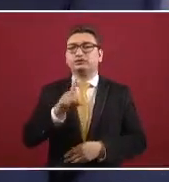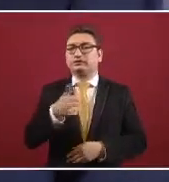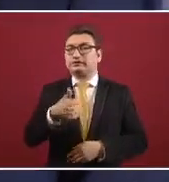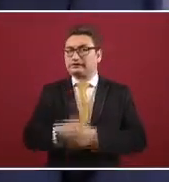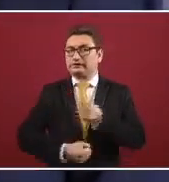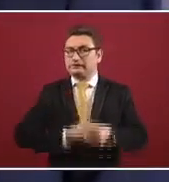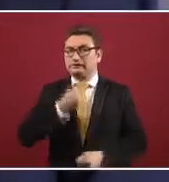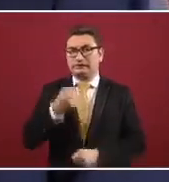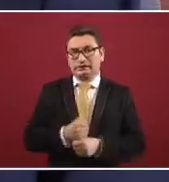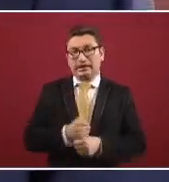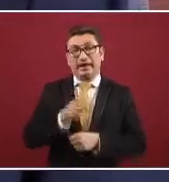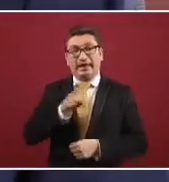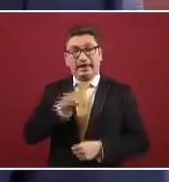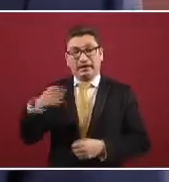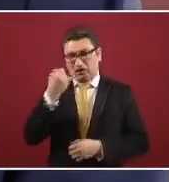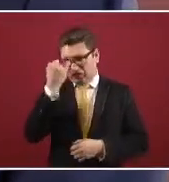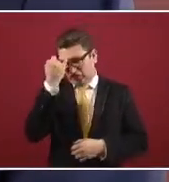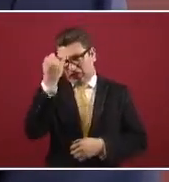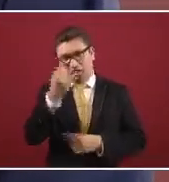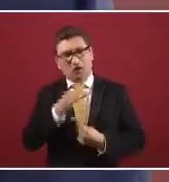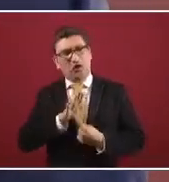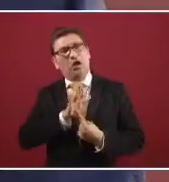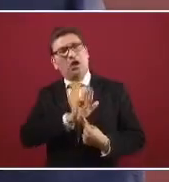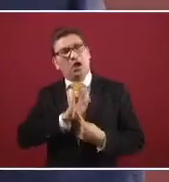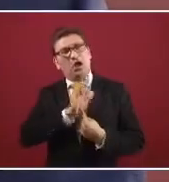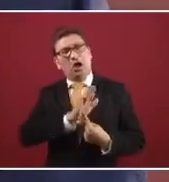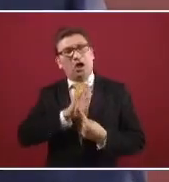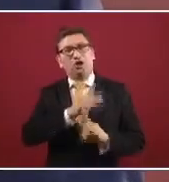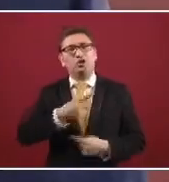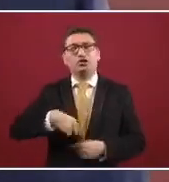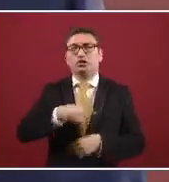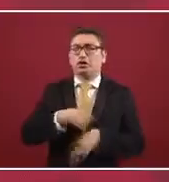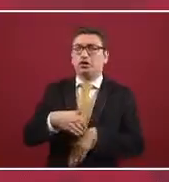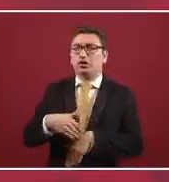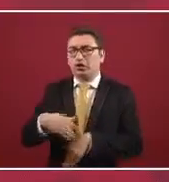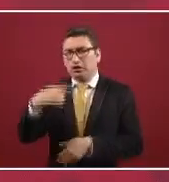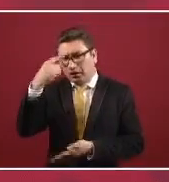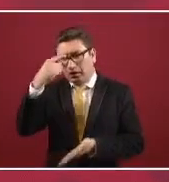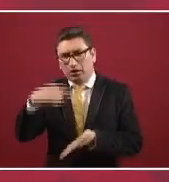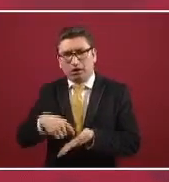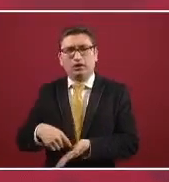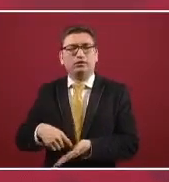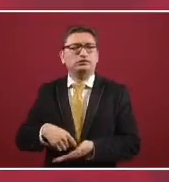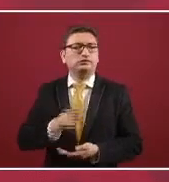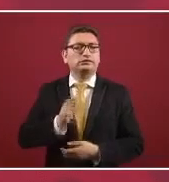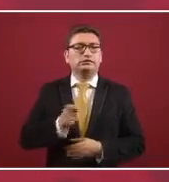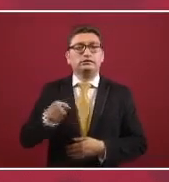haciéndonos creer de que con las privatizaciones